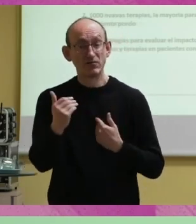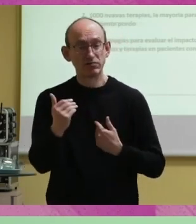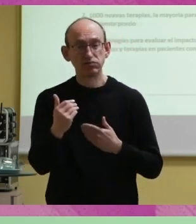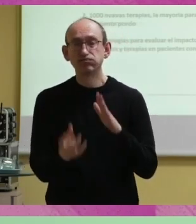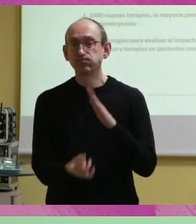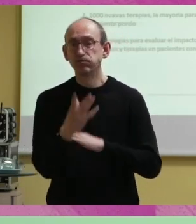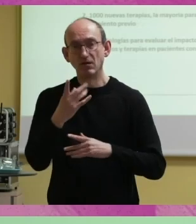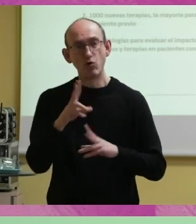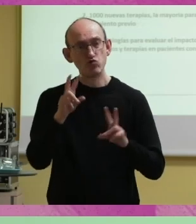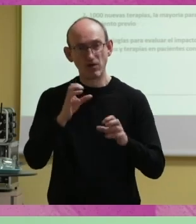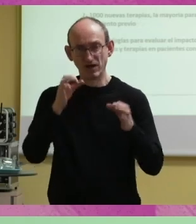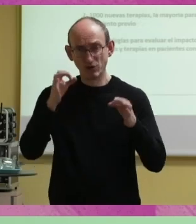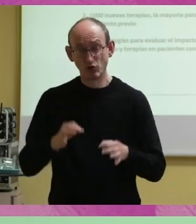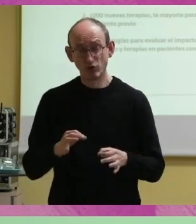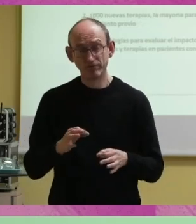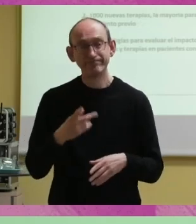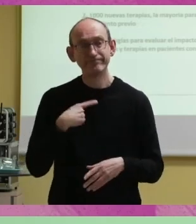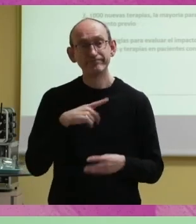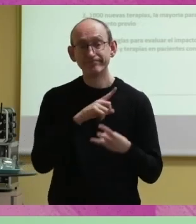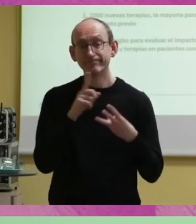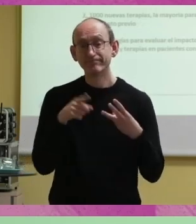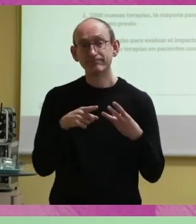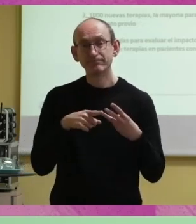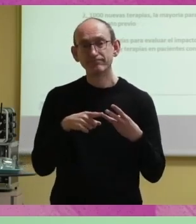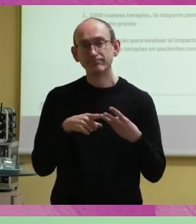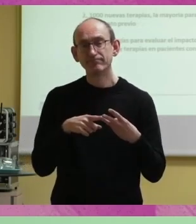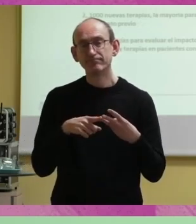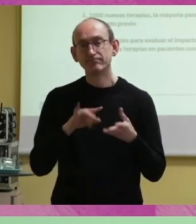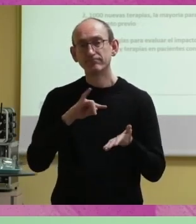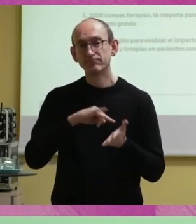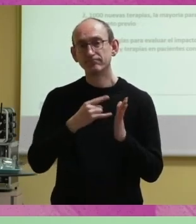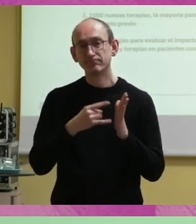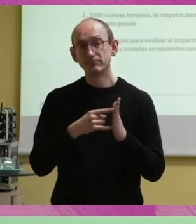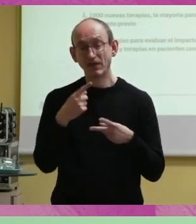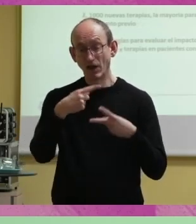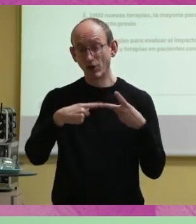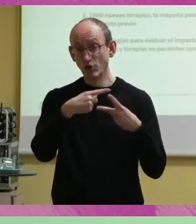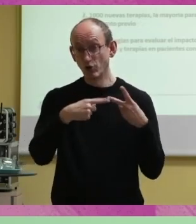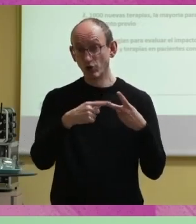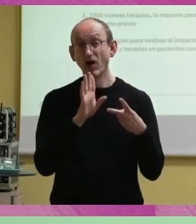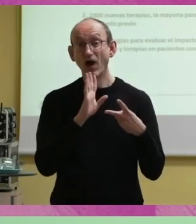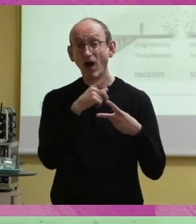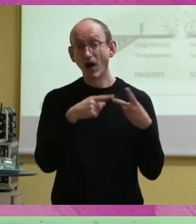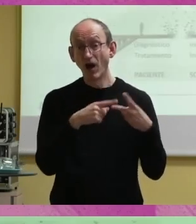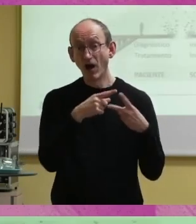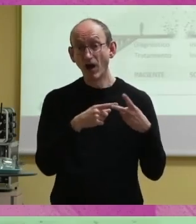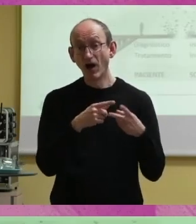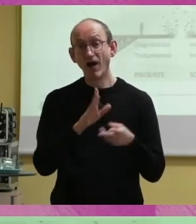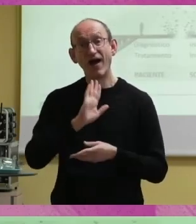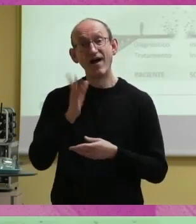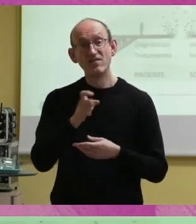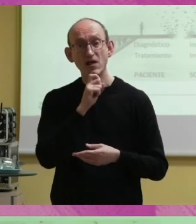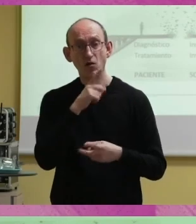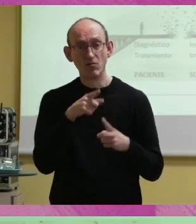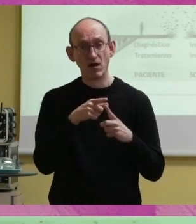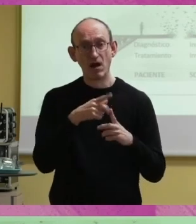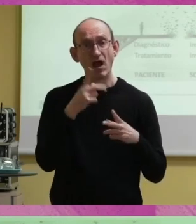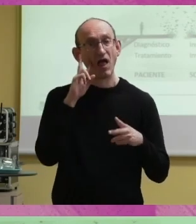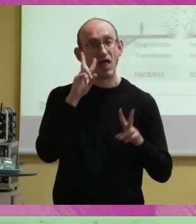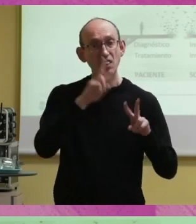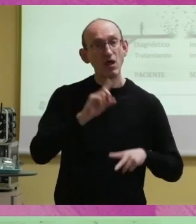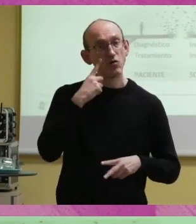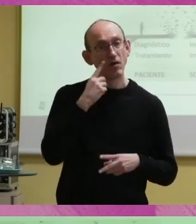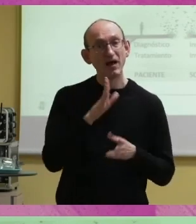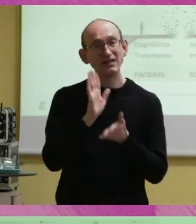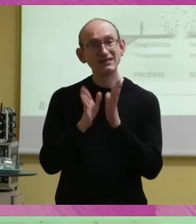próximos años. Y también metodologías para evaluar el impacto de estas dos cosas, de mejorar el diagnóstico y el acceso a terapia. Y todo